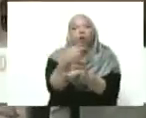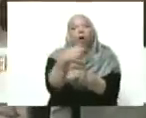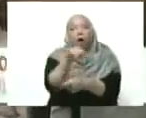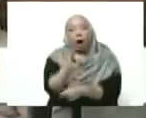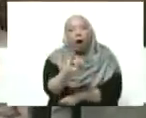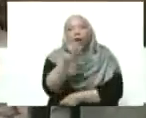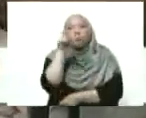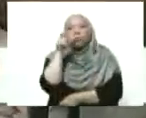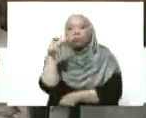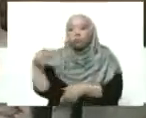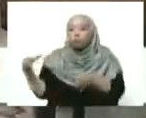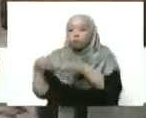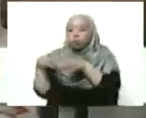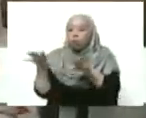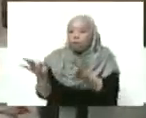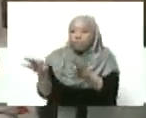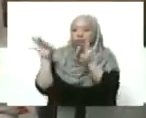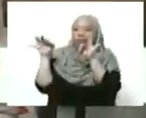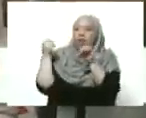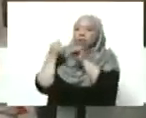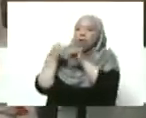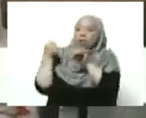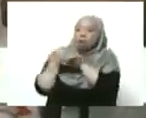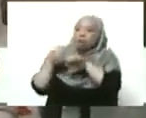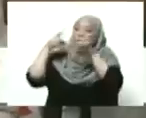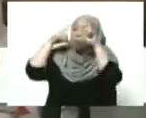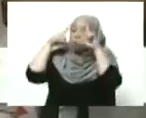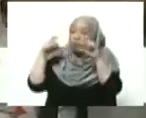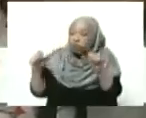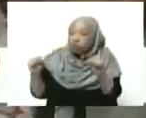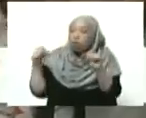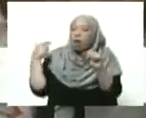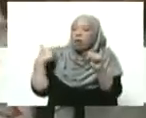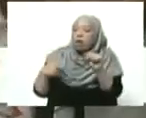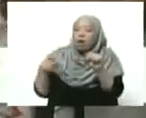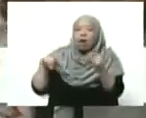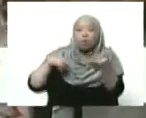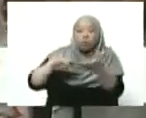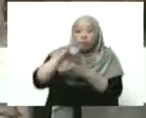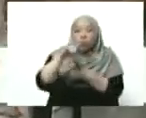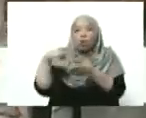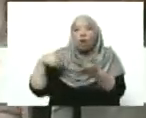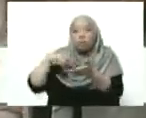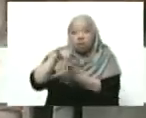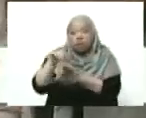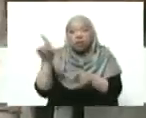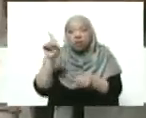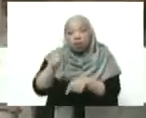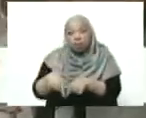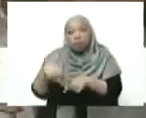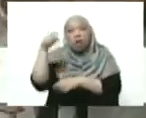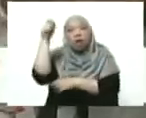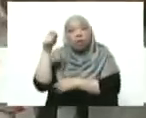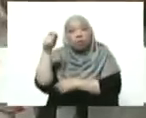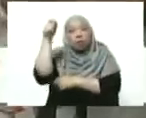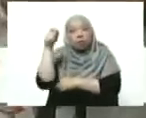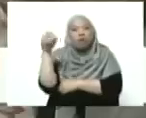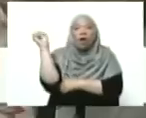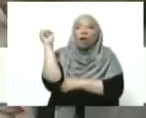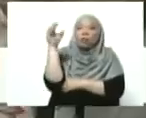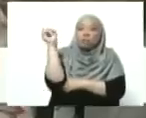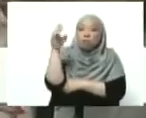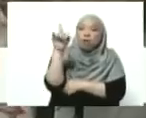una comisión especial de trabajadores de Entrasur, Conviasa, representantes del Parlamento venezolano y autoridades